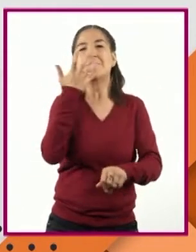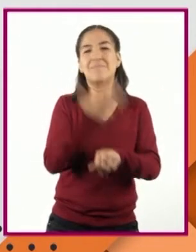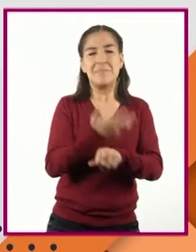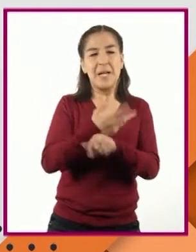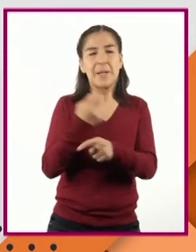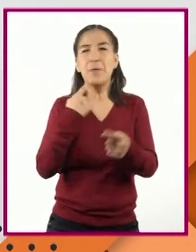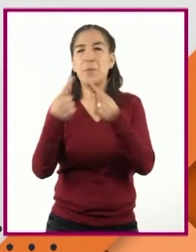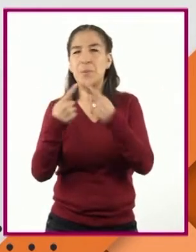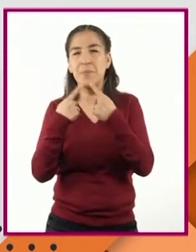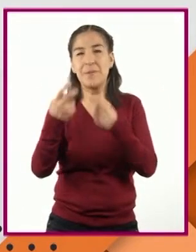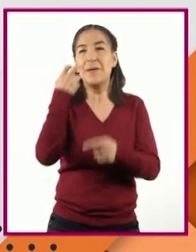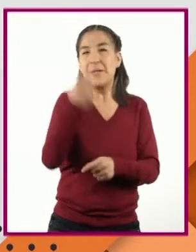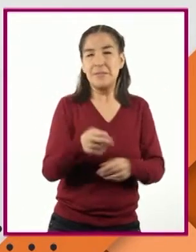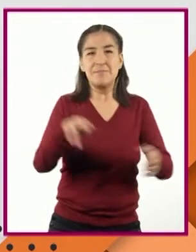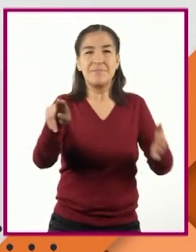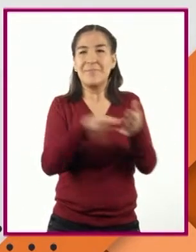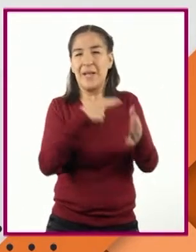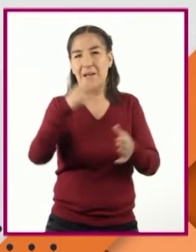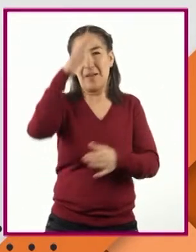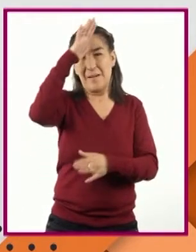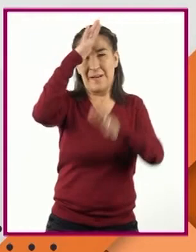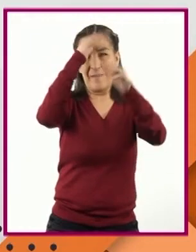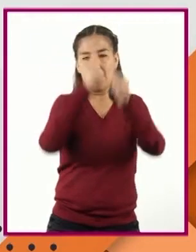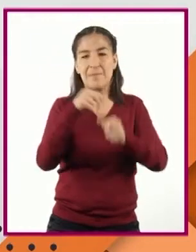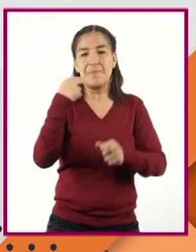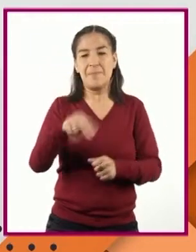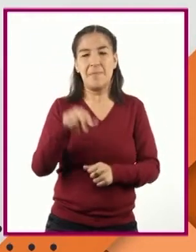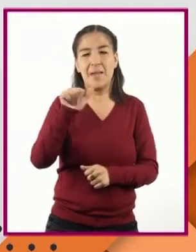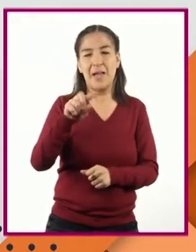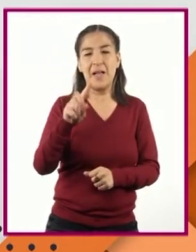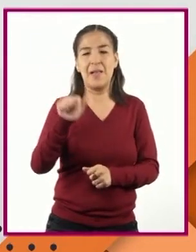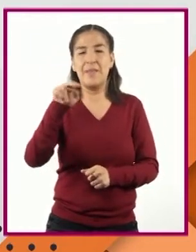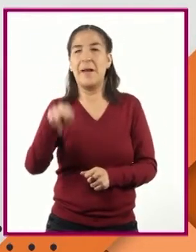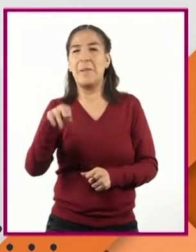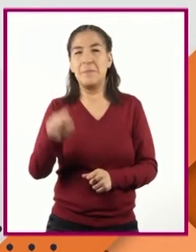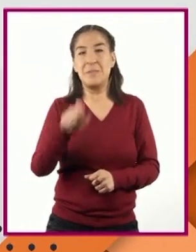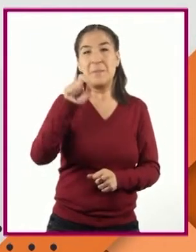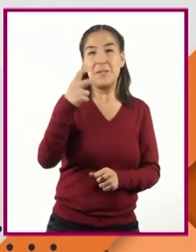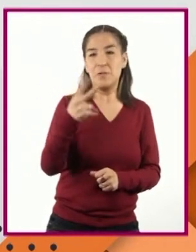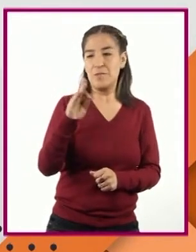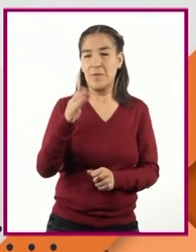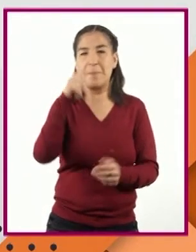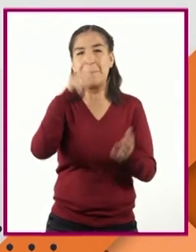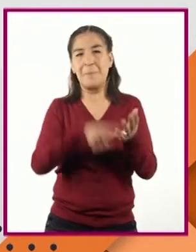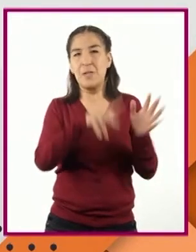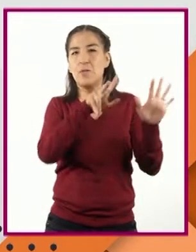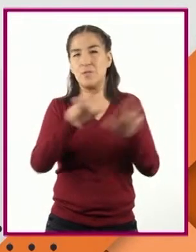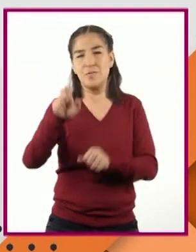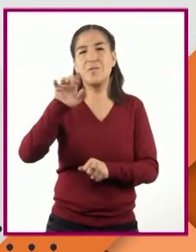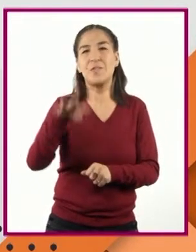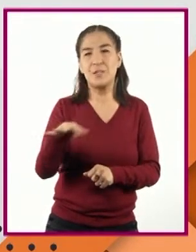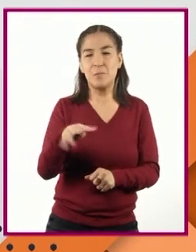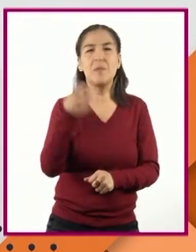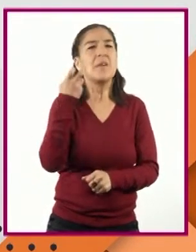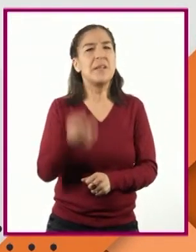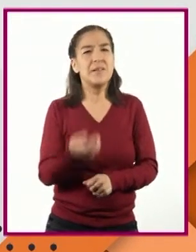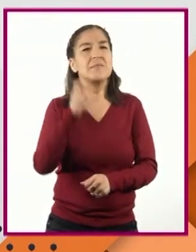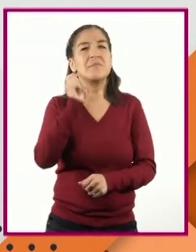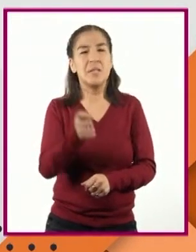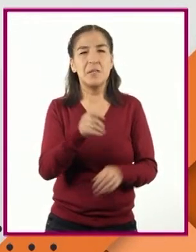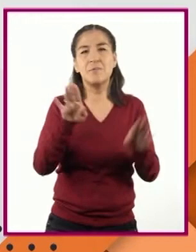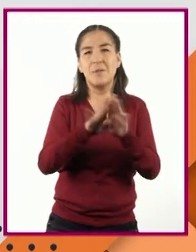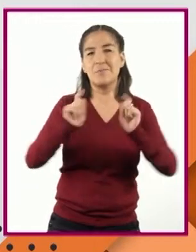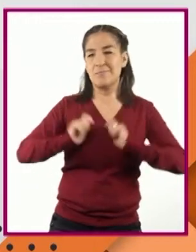Como resultado, se firmó el Tratado Adams-Onís el 22 de febrero de 1819, en el cual se